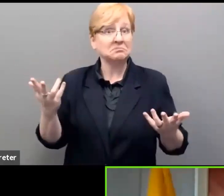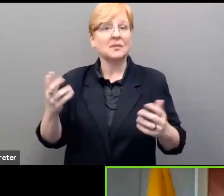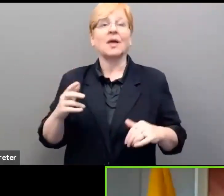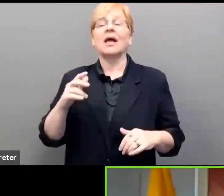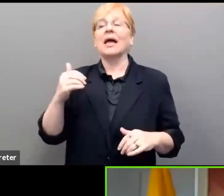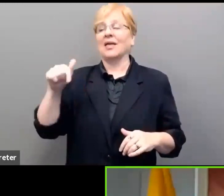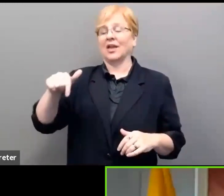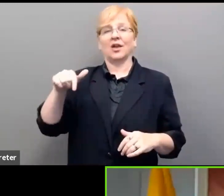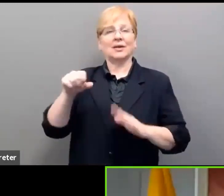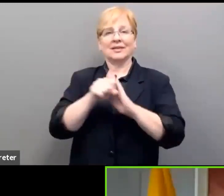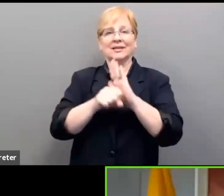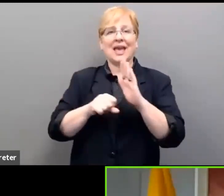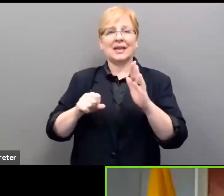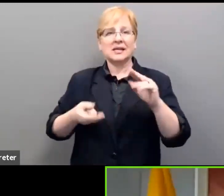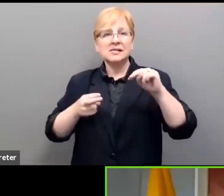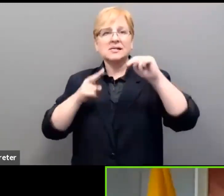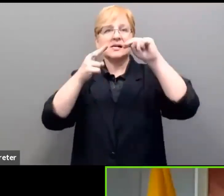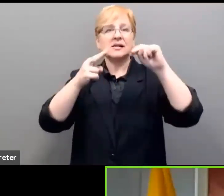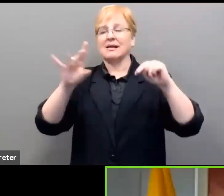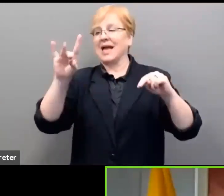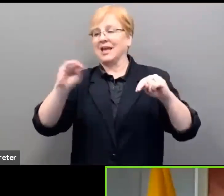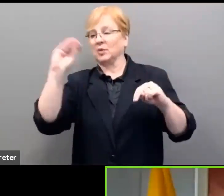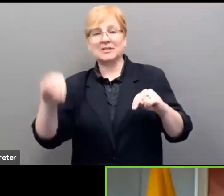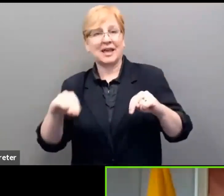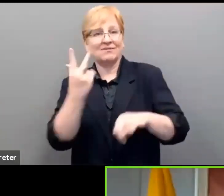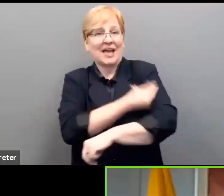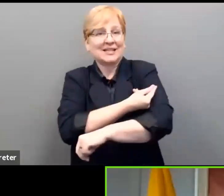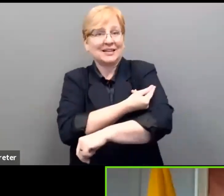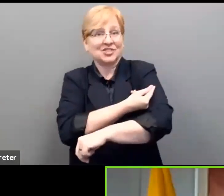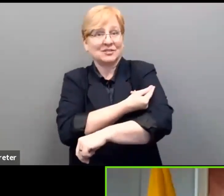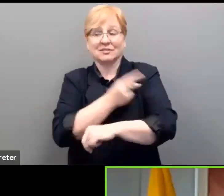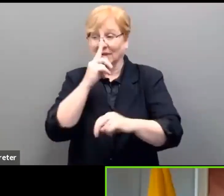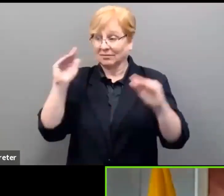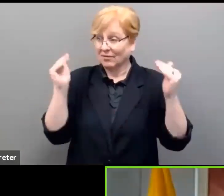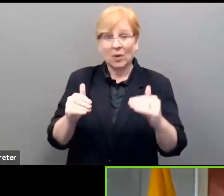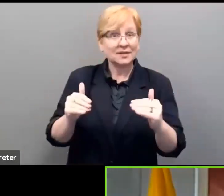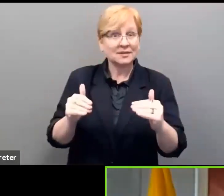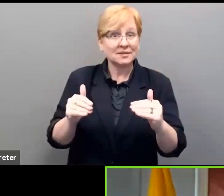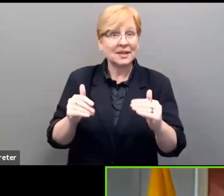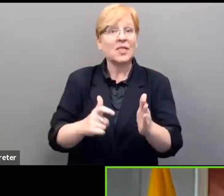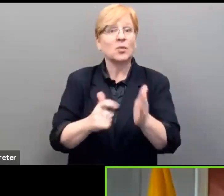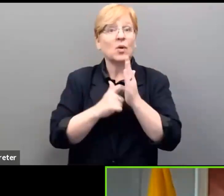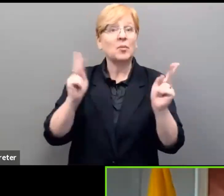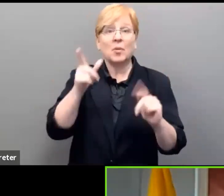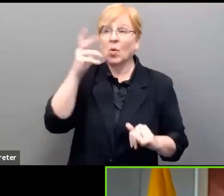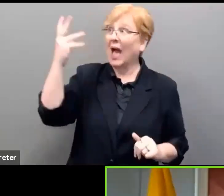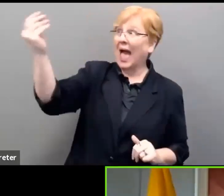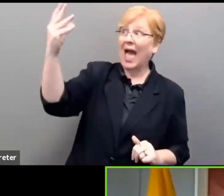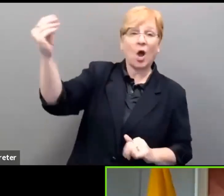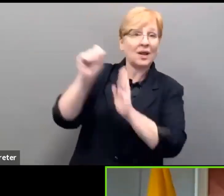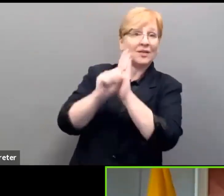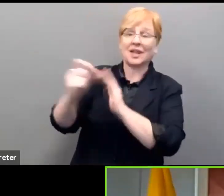si vamos a hacer algo para mitigar ese riesgo. Entre vacunar a más gente, si llegamos a un 80%,